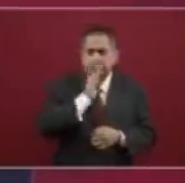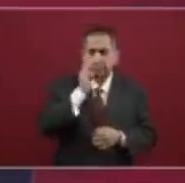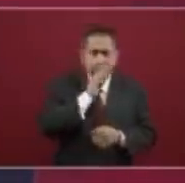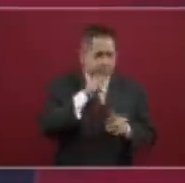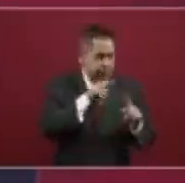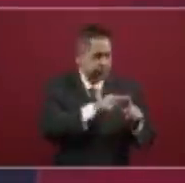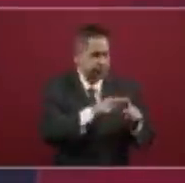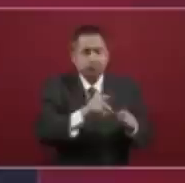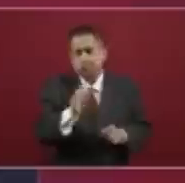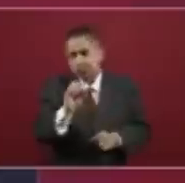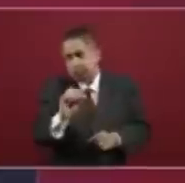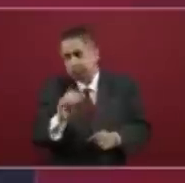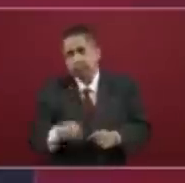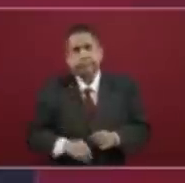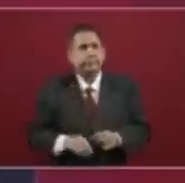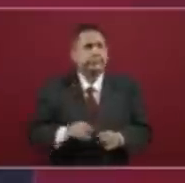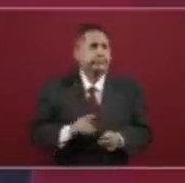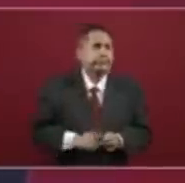o